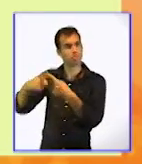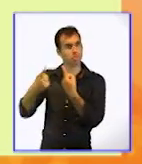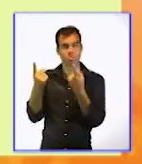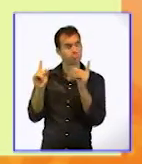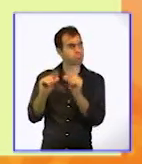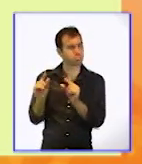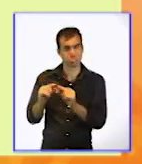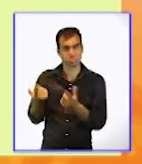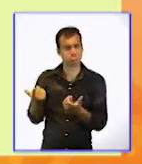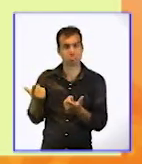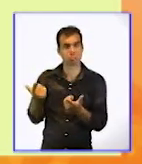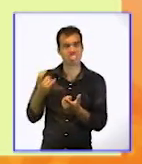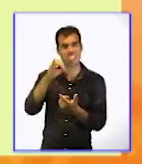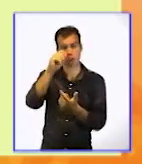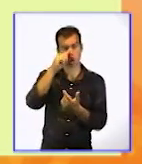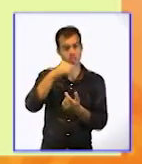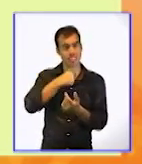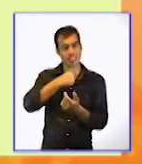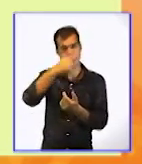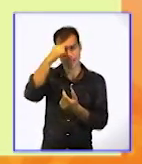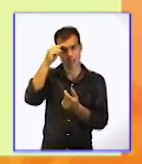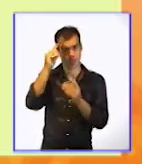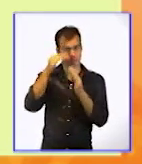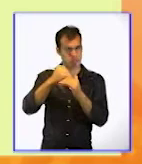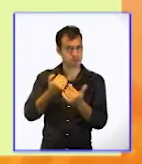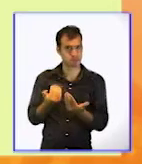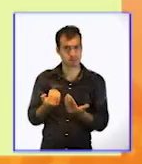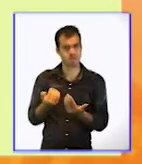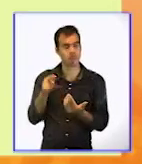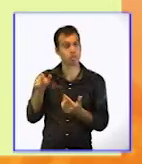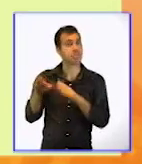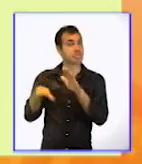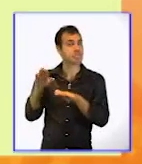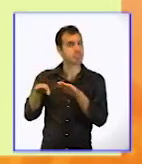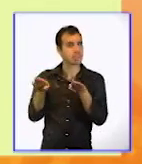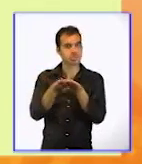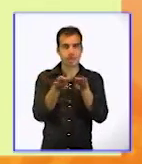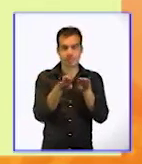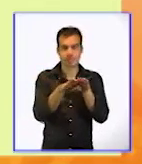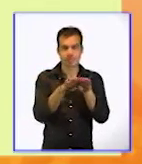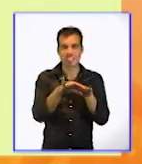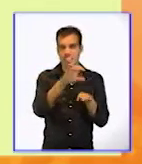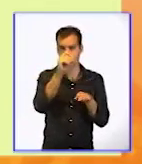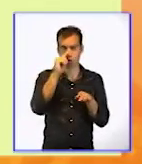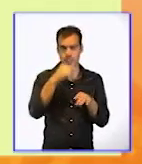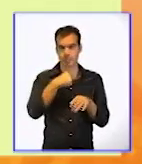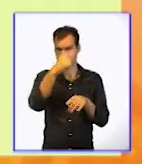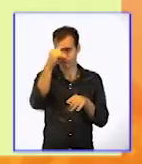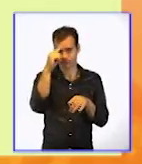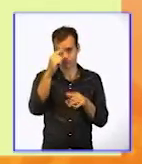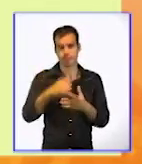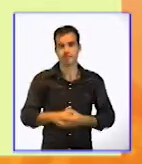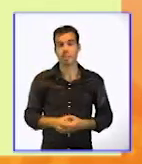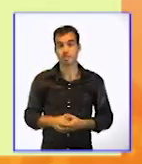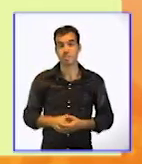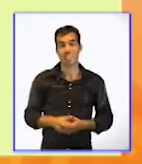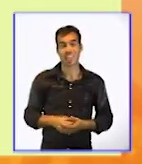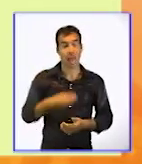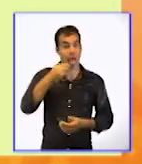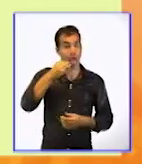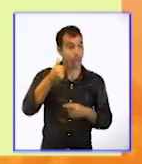disociado en iones, donde las moléculas estarían en correspondencia con los iones. Ahora, el